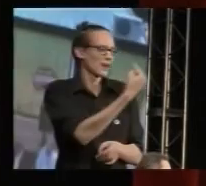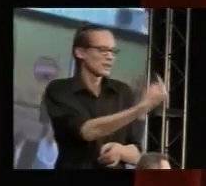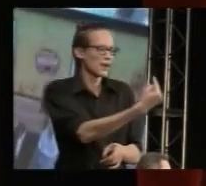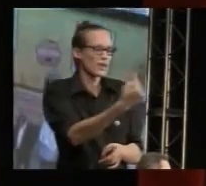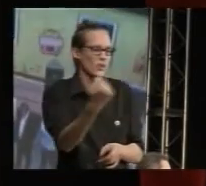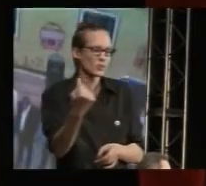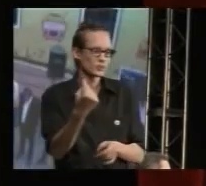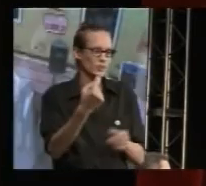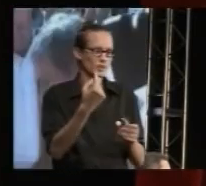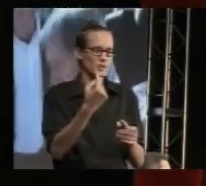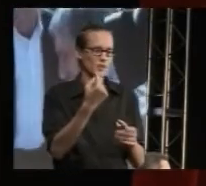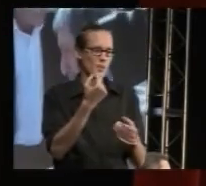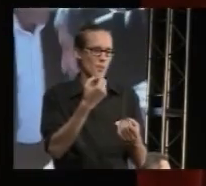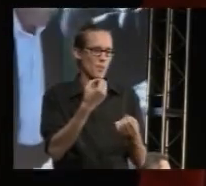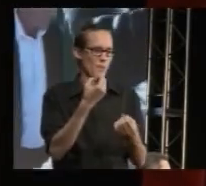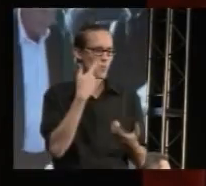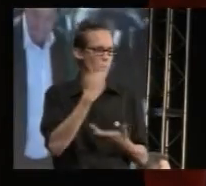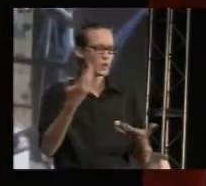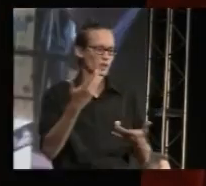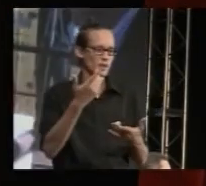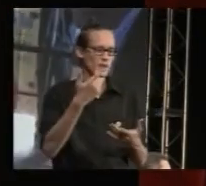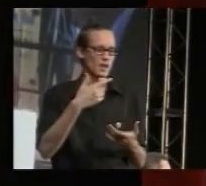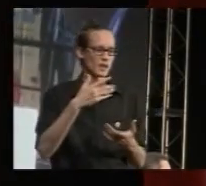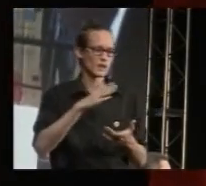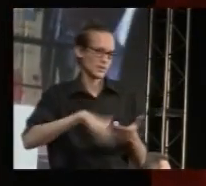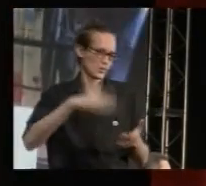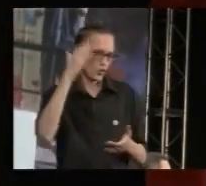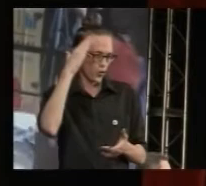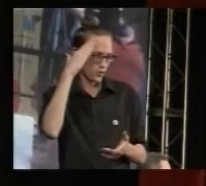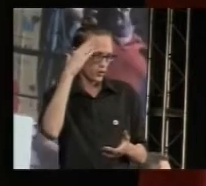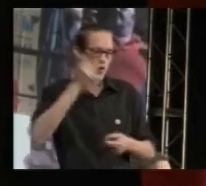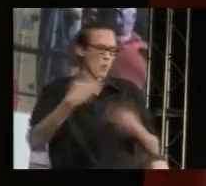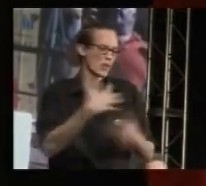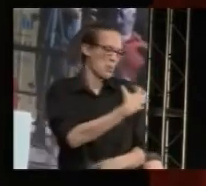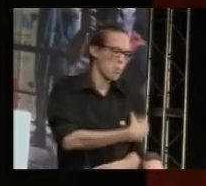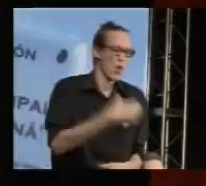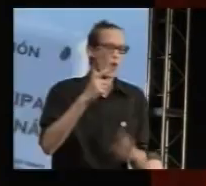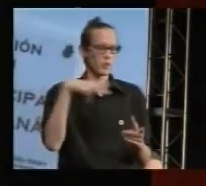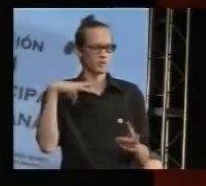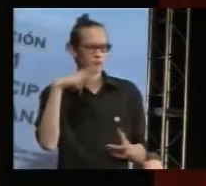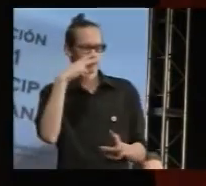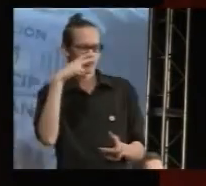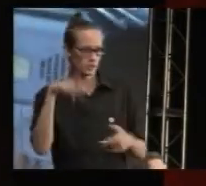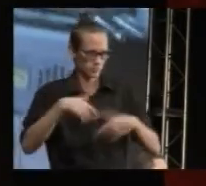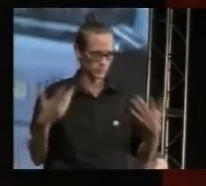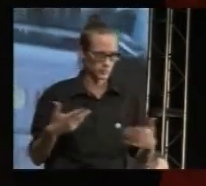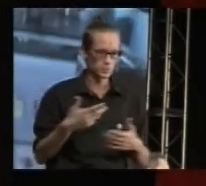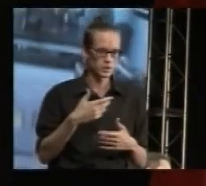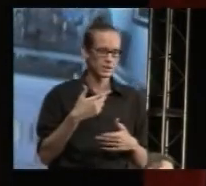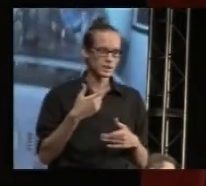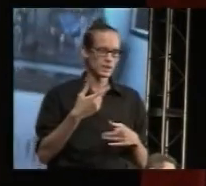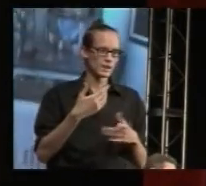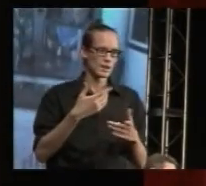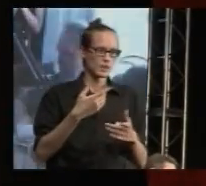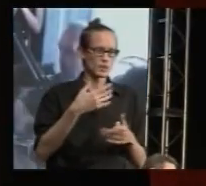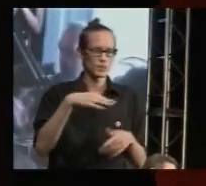cultural, aún por encima de sus condiciones socioeconómicas. Paradójicamente también es cierto que nada produce mayor inclusión e